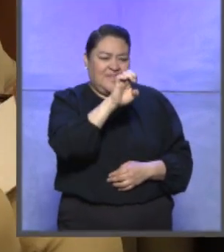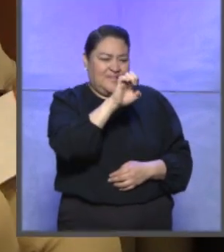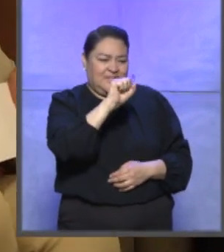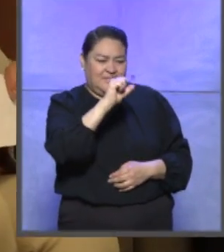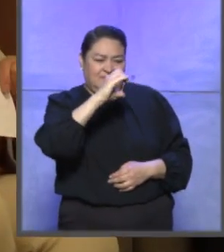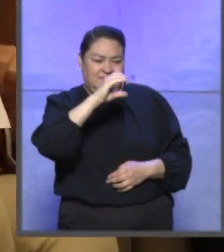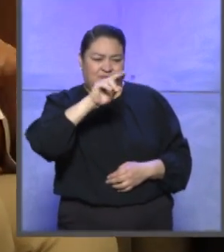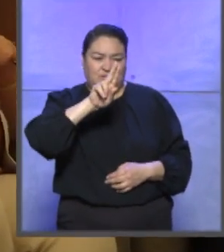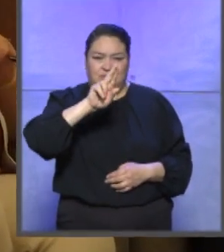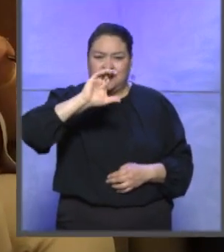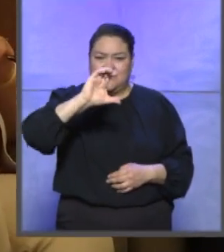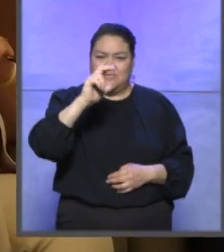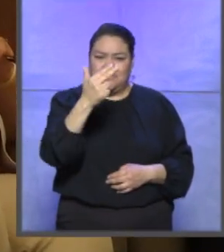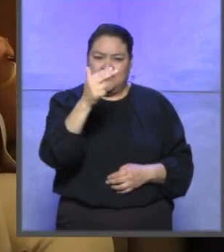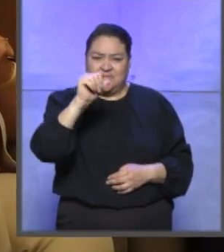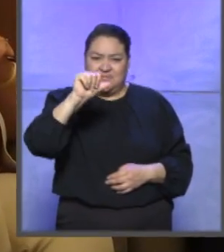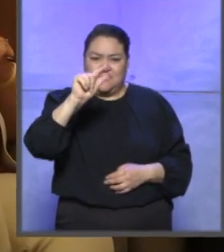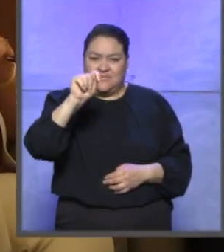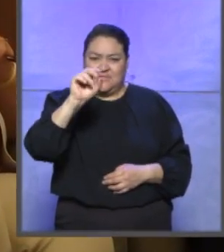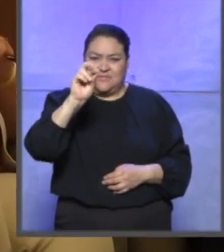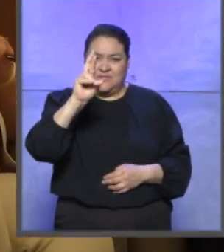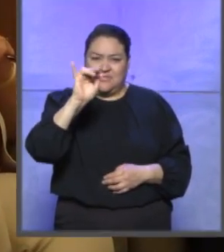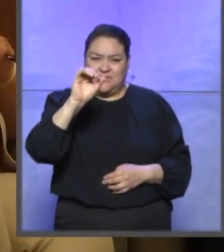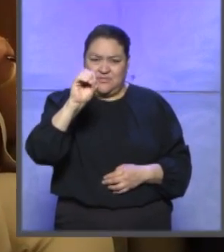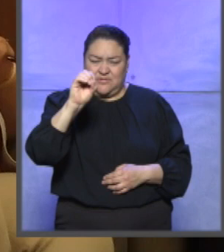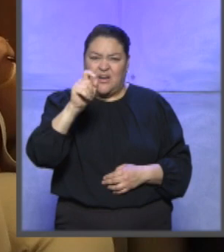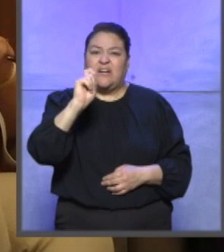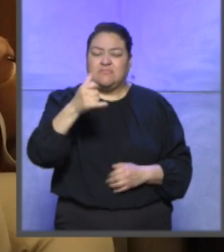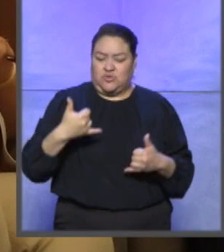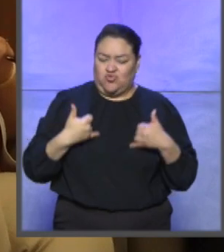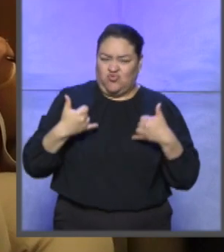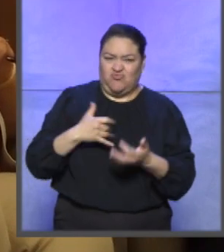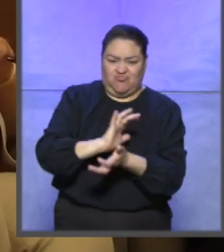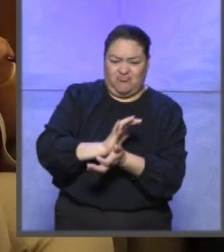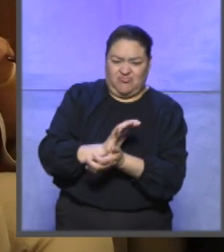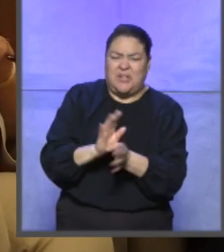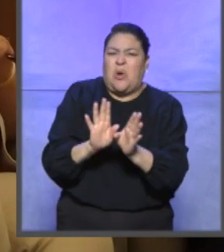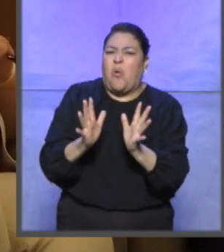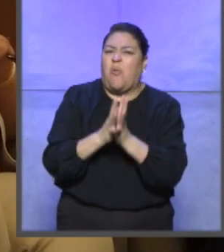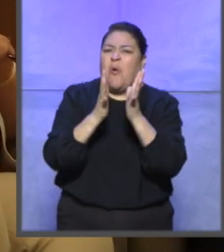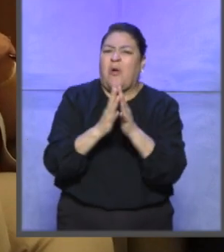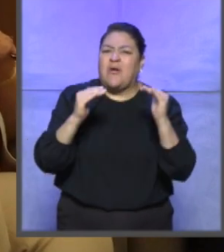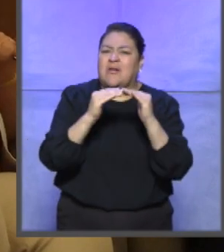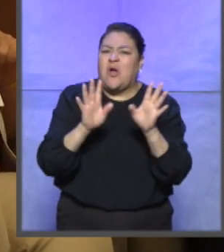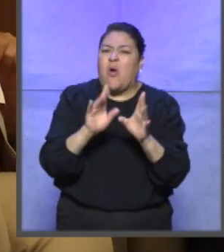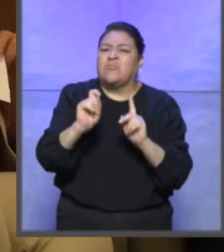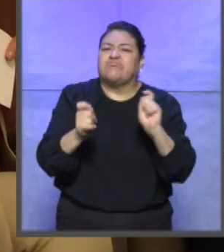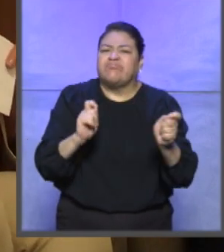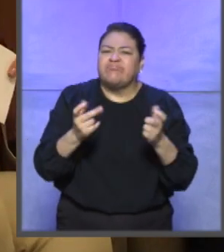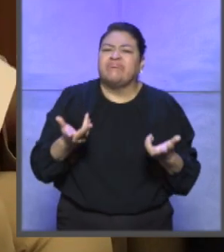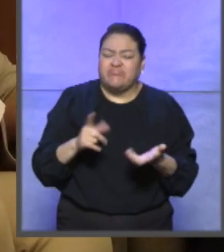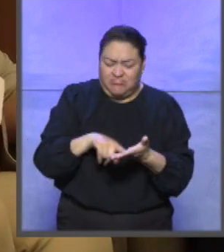todos somos un escuchatorio, pero discriminación y juventud, agenda de temas sobre la participación